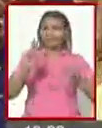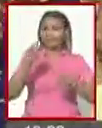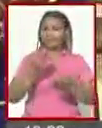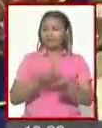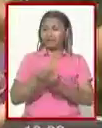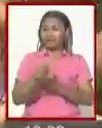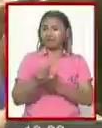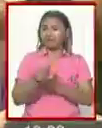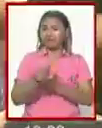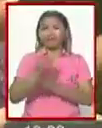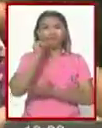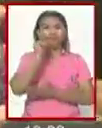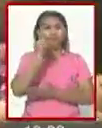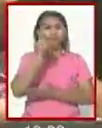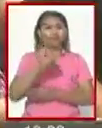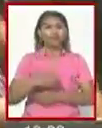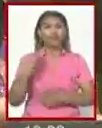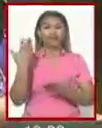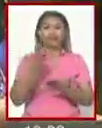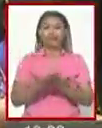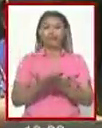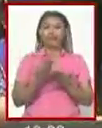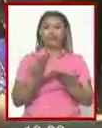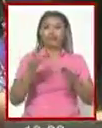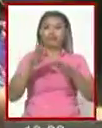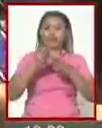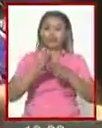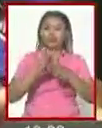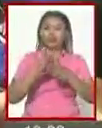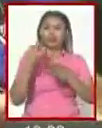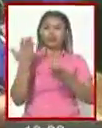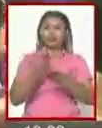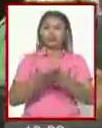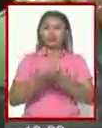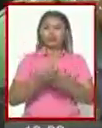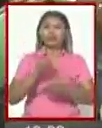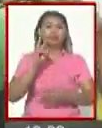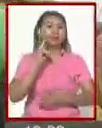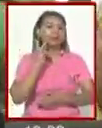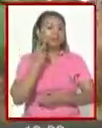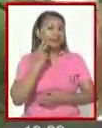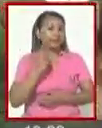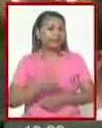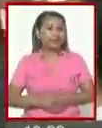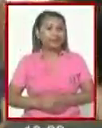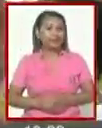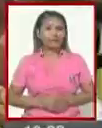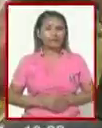van a comprar mercadería todos los días. Ellos vienen a comprar carne, vienen a comprar verduras.